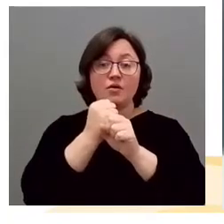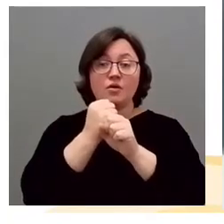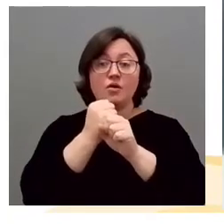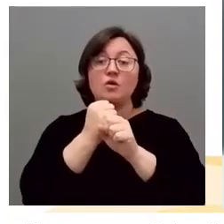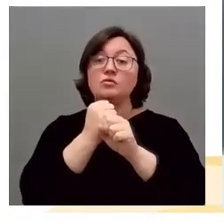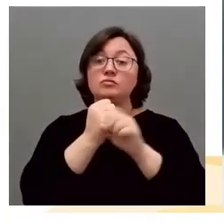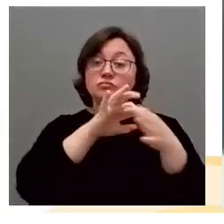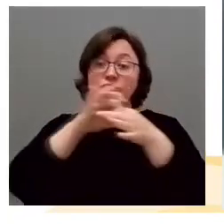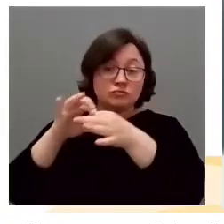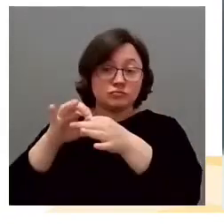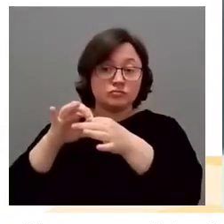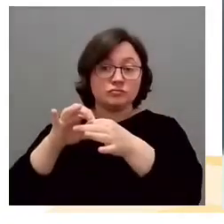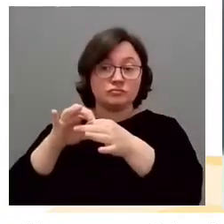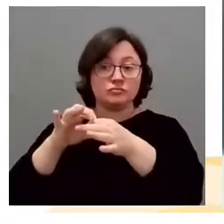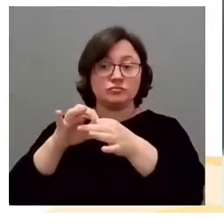para